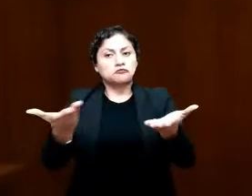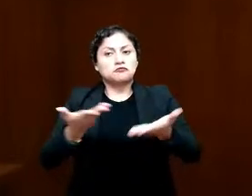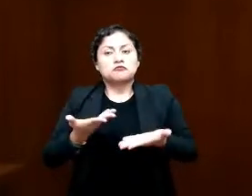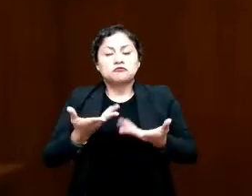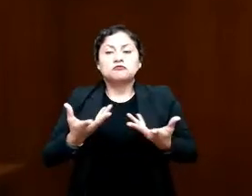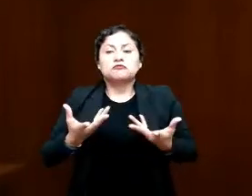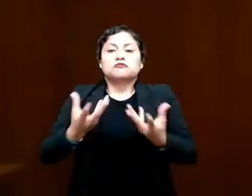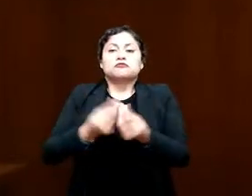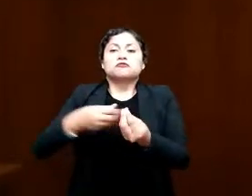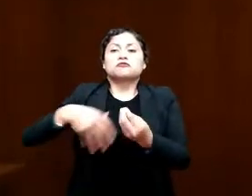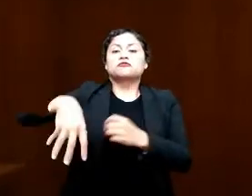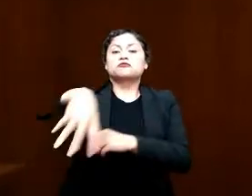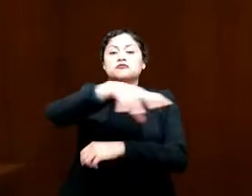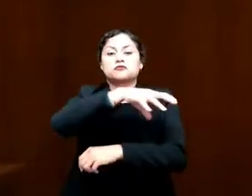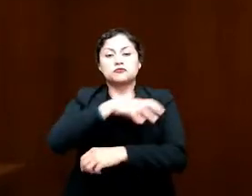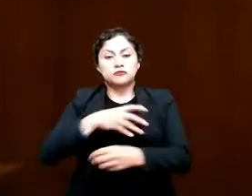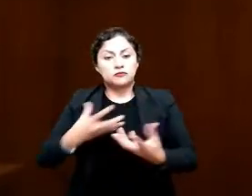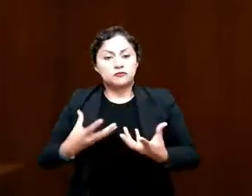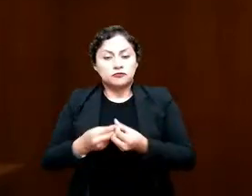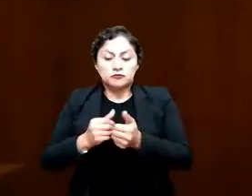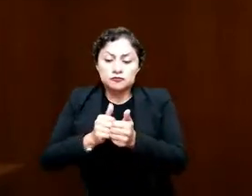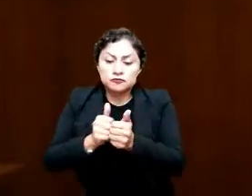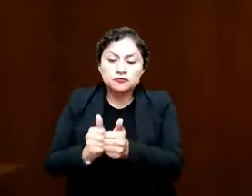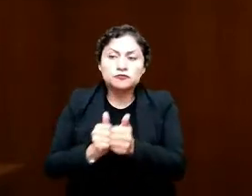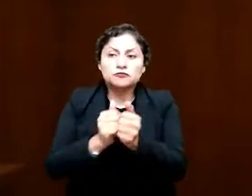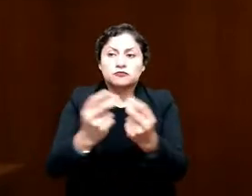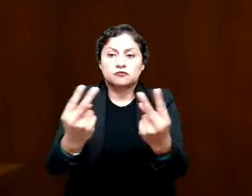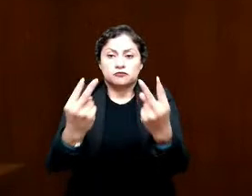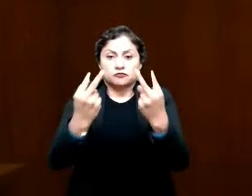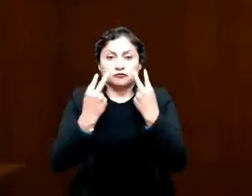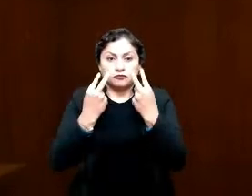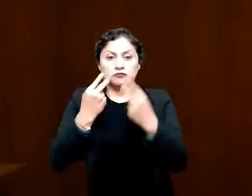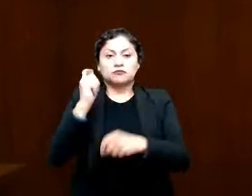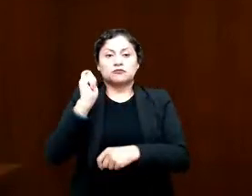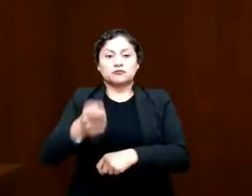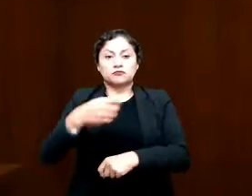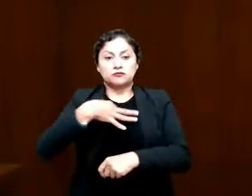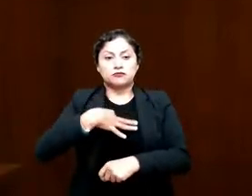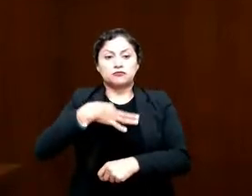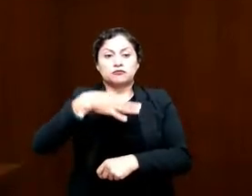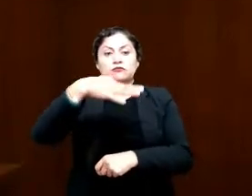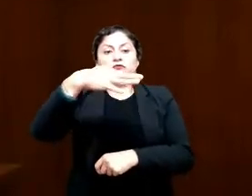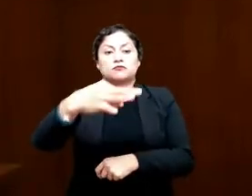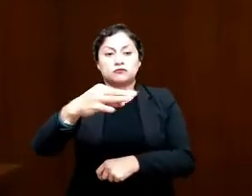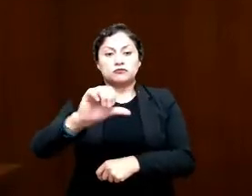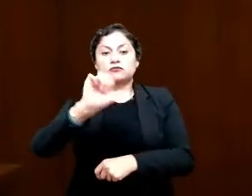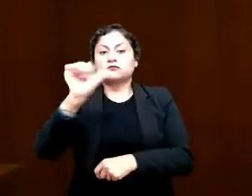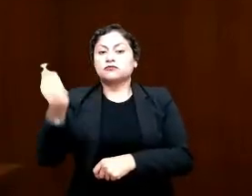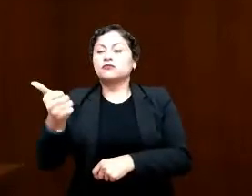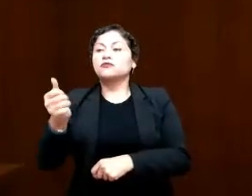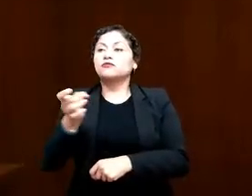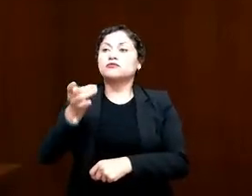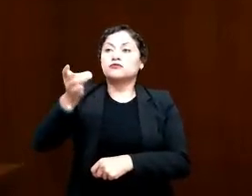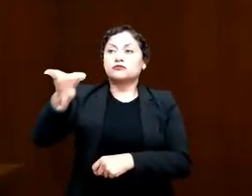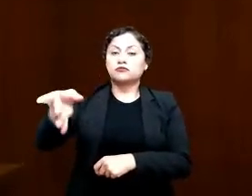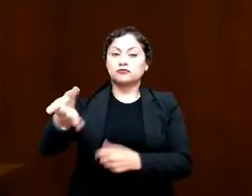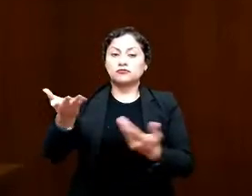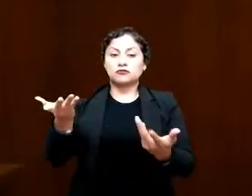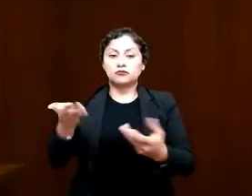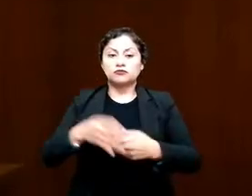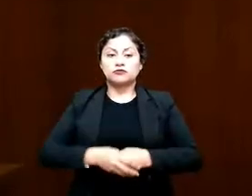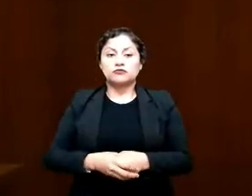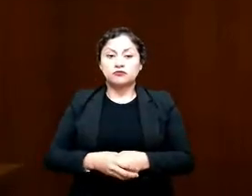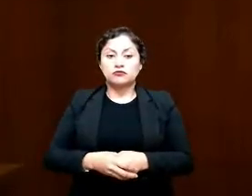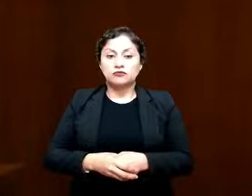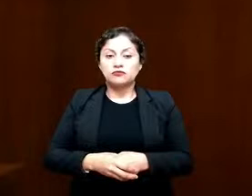distritos para que vean y que se acuerden que fuimos electos y diputada, le ganamos a otras fuerzas políticas. Vamos a pedirle, le recordamos, si es tan amable, en